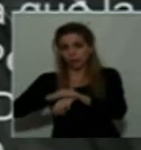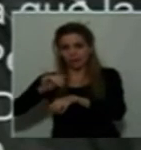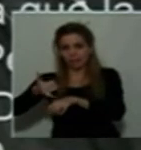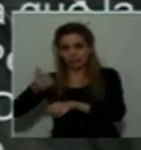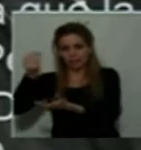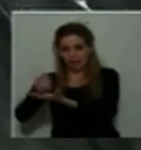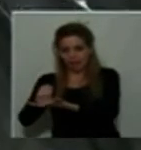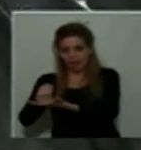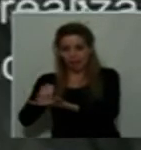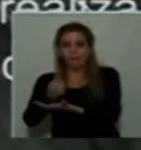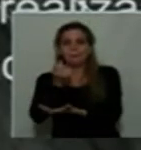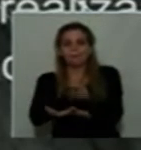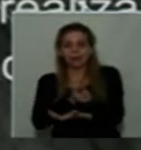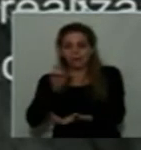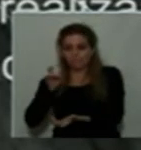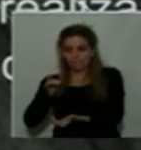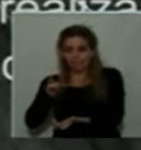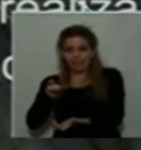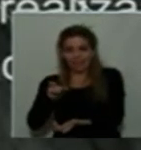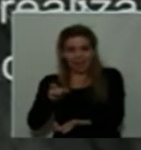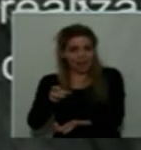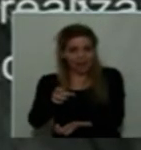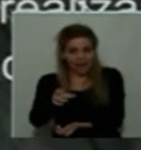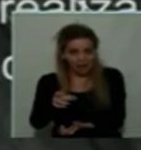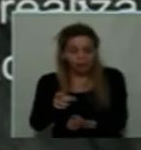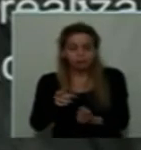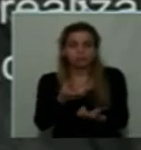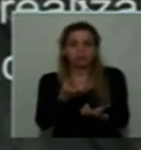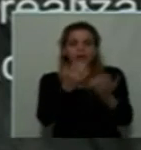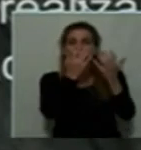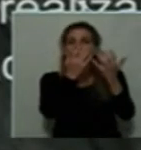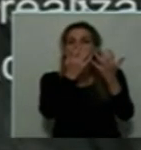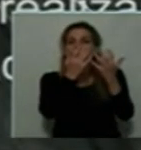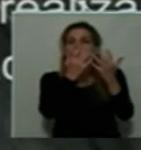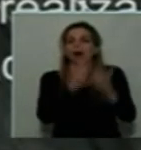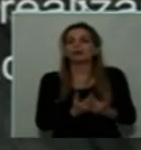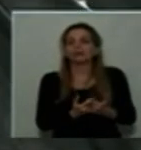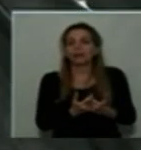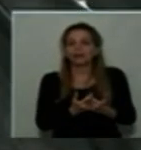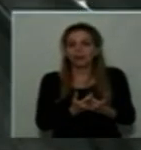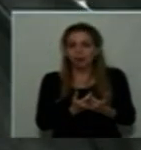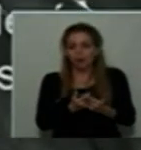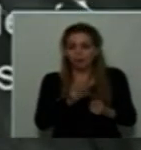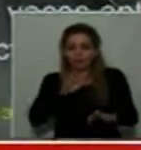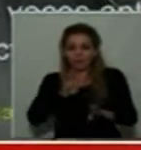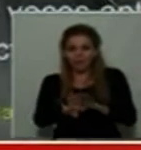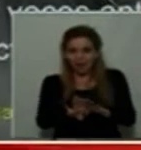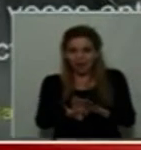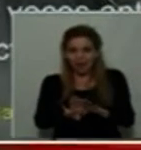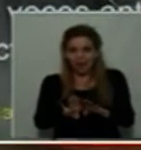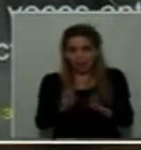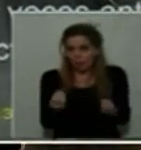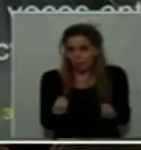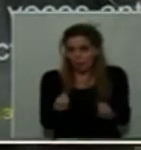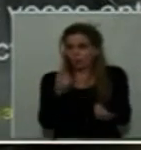está conduciendo un motorman, sacá el caso un de mal manejo, un mal manejo, como se hace un mal manejo, un suicidio. No. Digo, un error. Te equivocás, te quedás